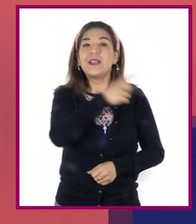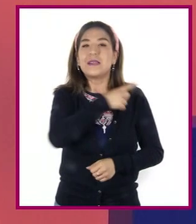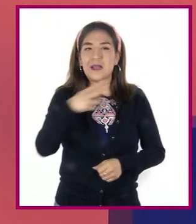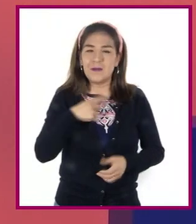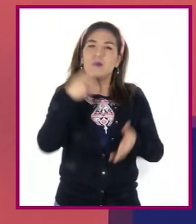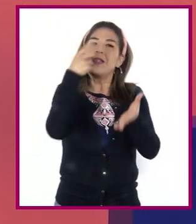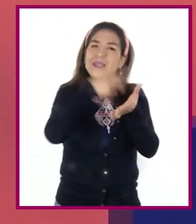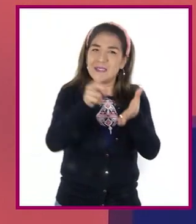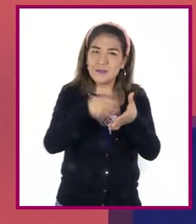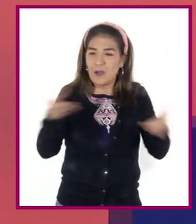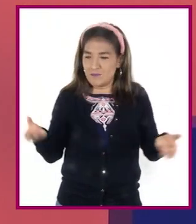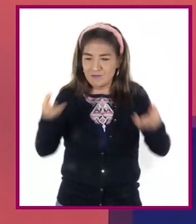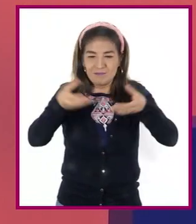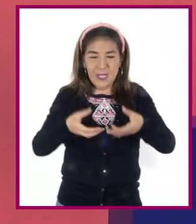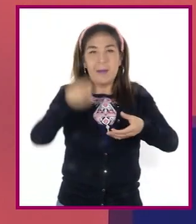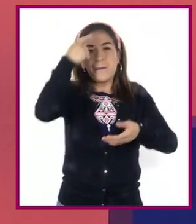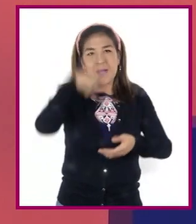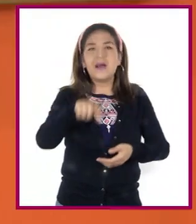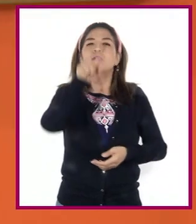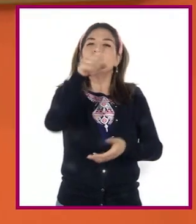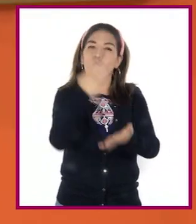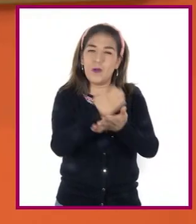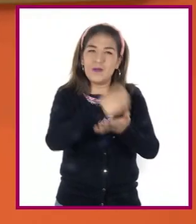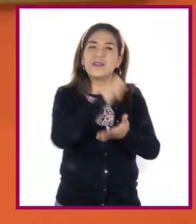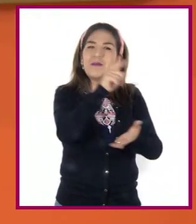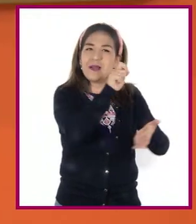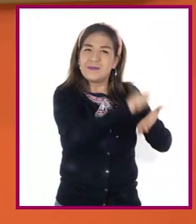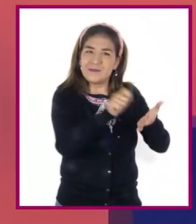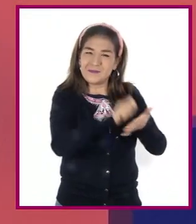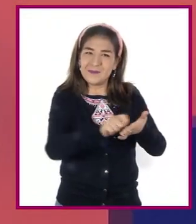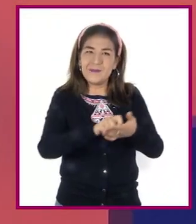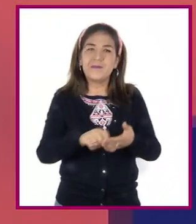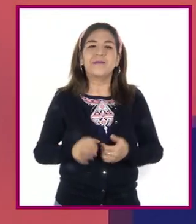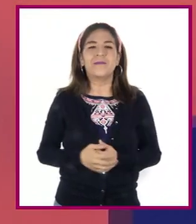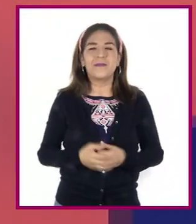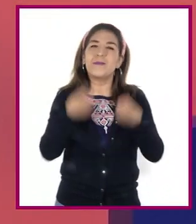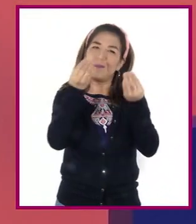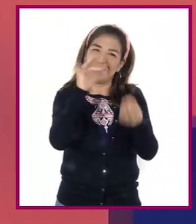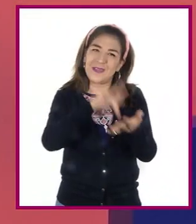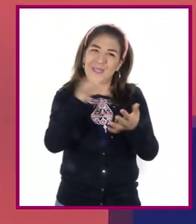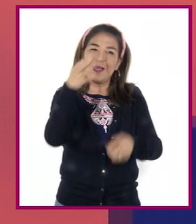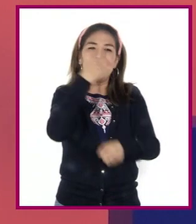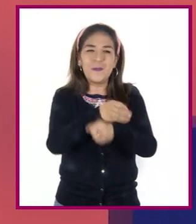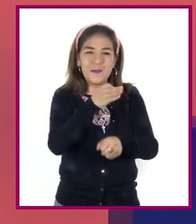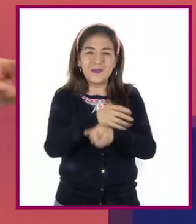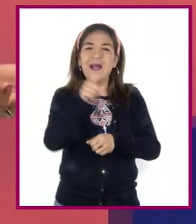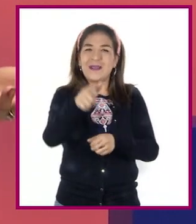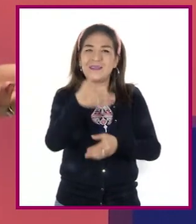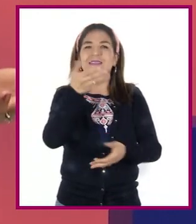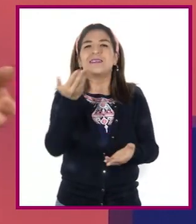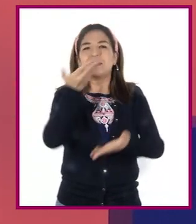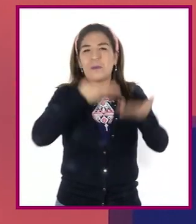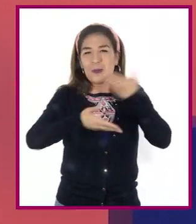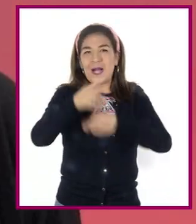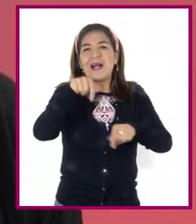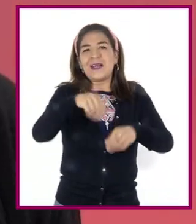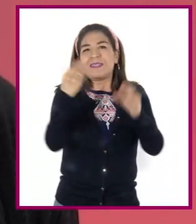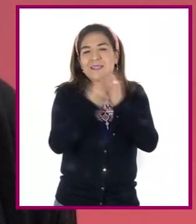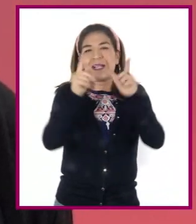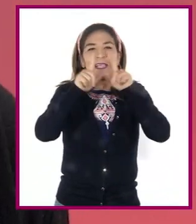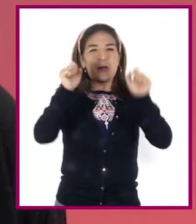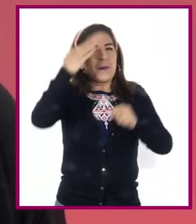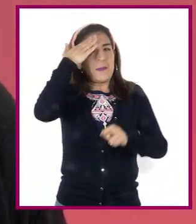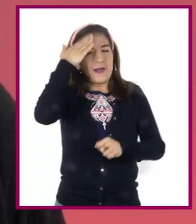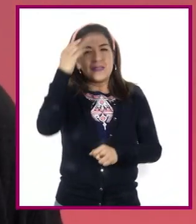su diccionario y su libreta de apuntes. Gracias por compartir con nosotros esta sesión de Lengua Materna 1 en la que